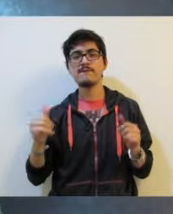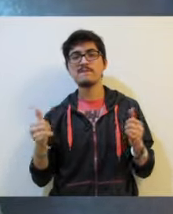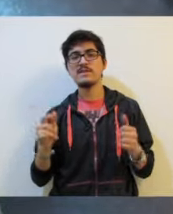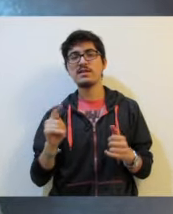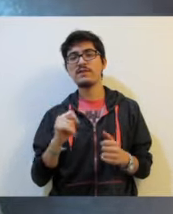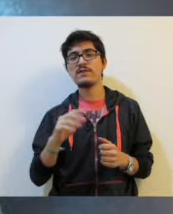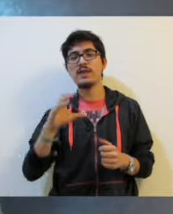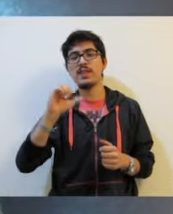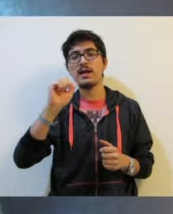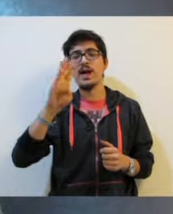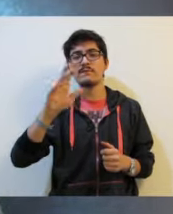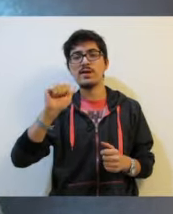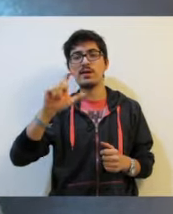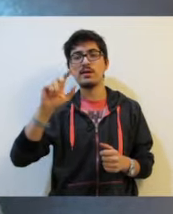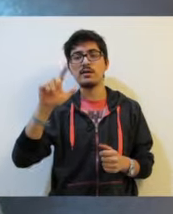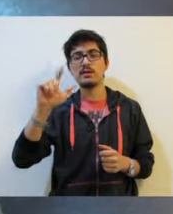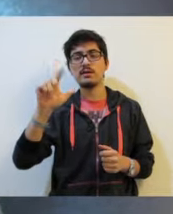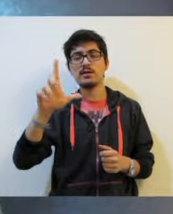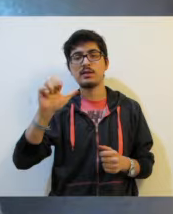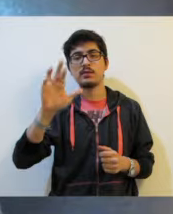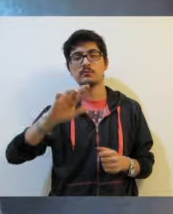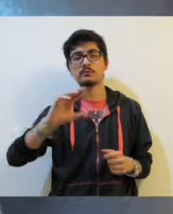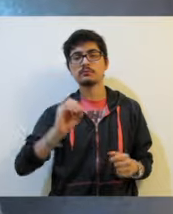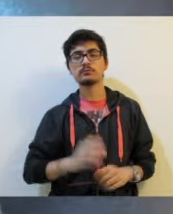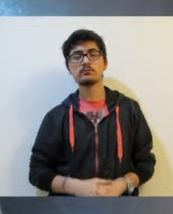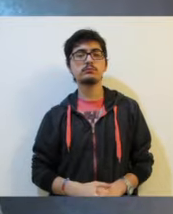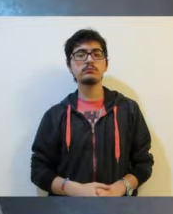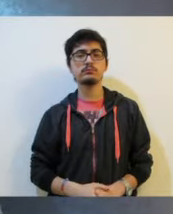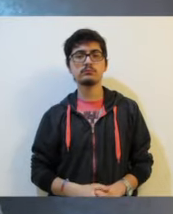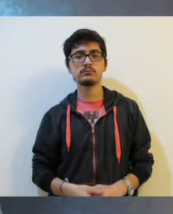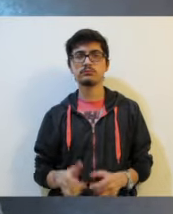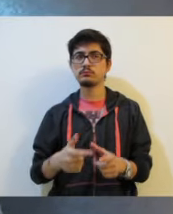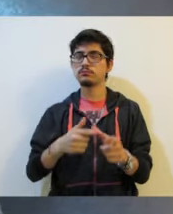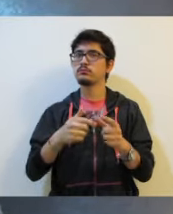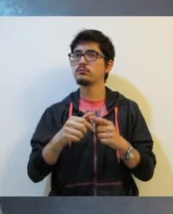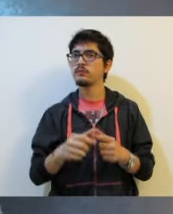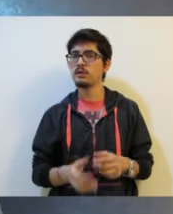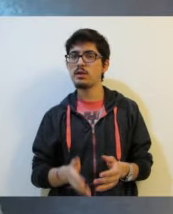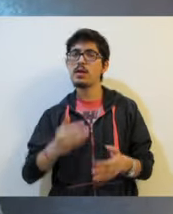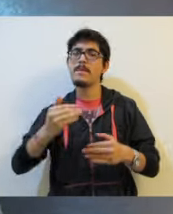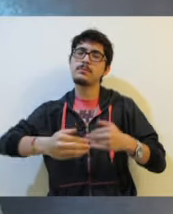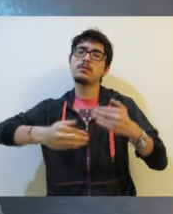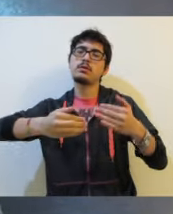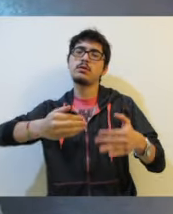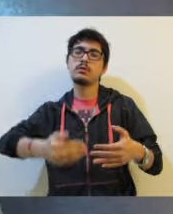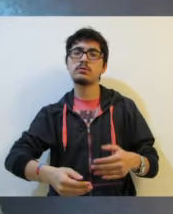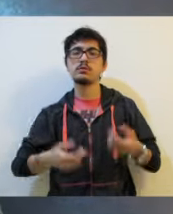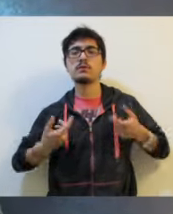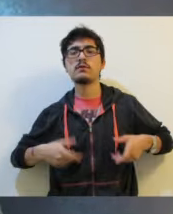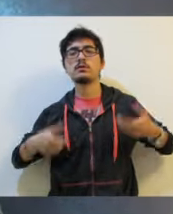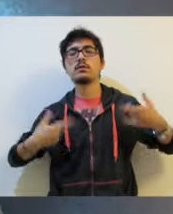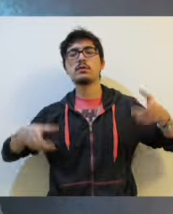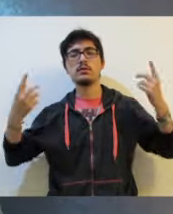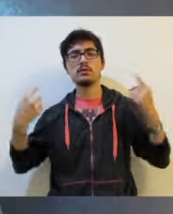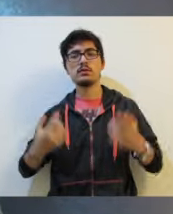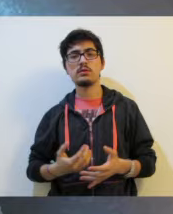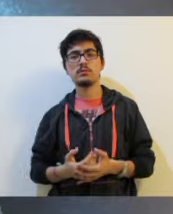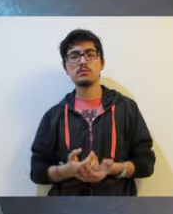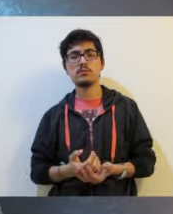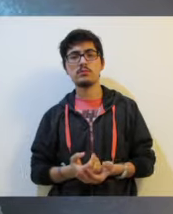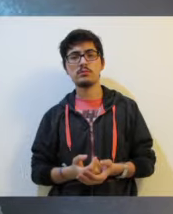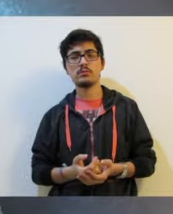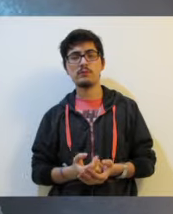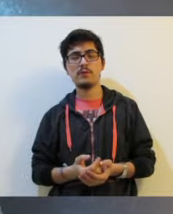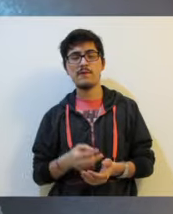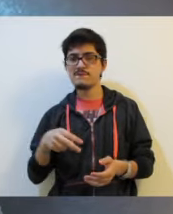este festival, se va a una posada para pasar la noche y se encuentra con un muchachito muy especial, un niño pobre, calvo, que le